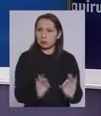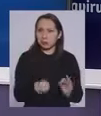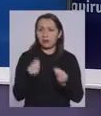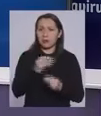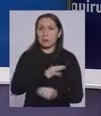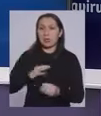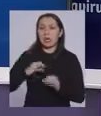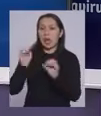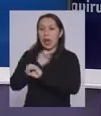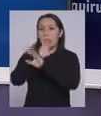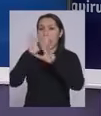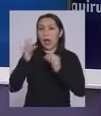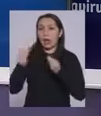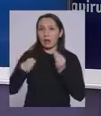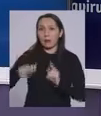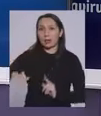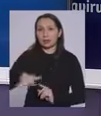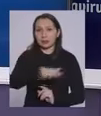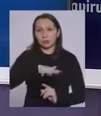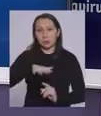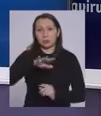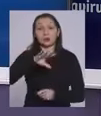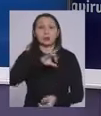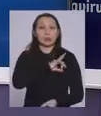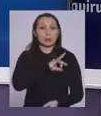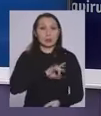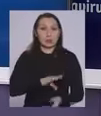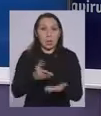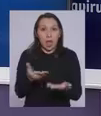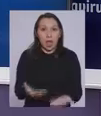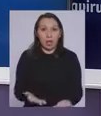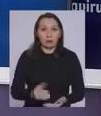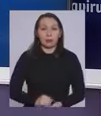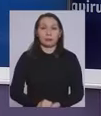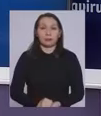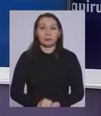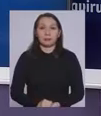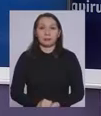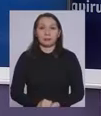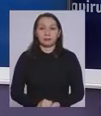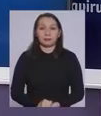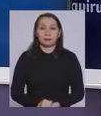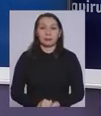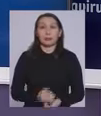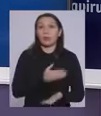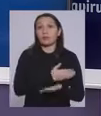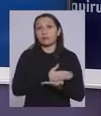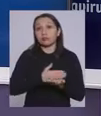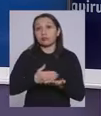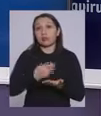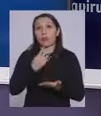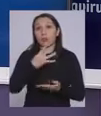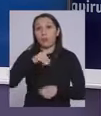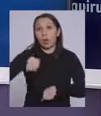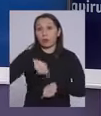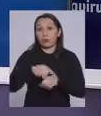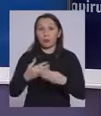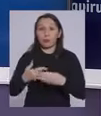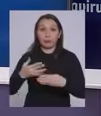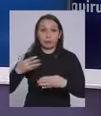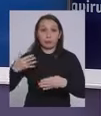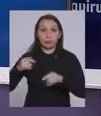eso aclara bastante la situación que está ocurriendo en nuestro país en este instante. Durante las últimas 24